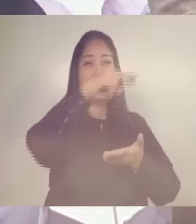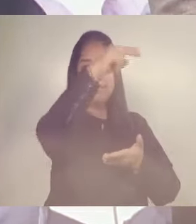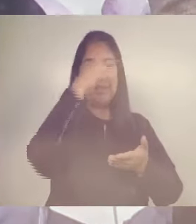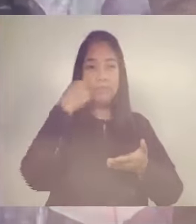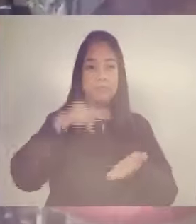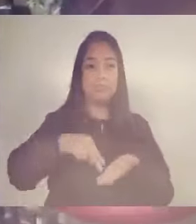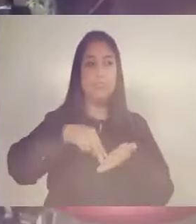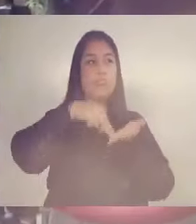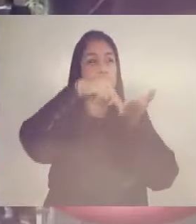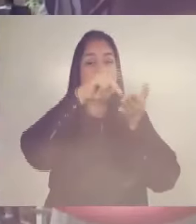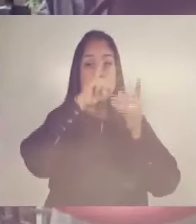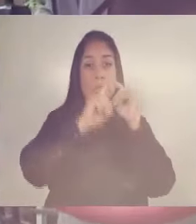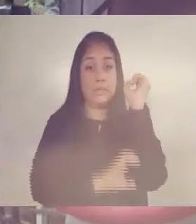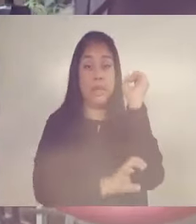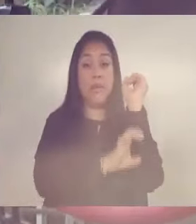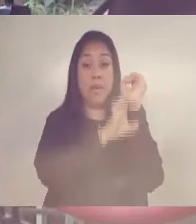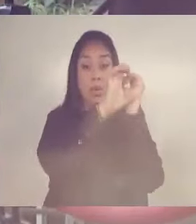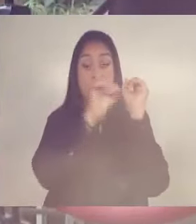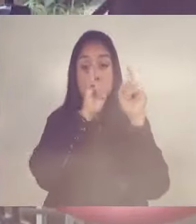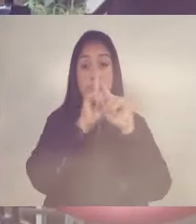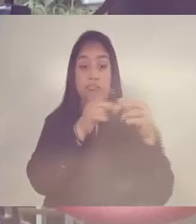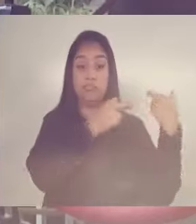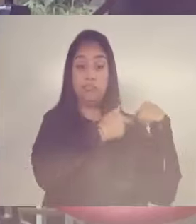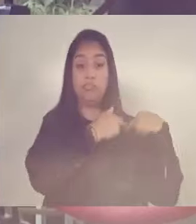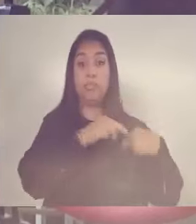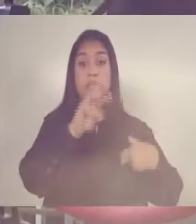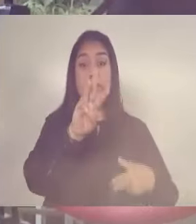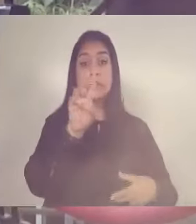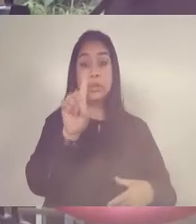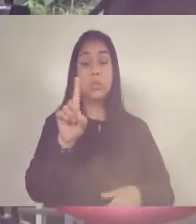de eso tiene el compromiso de entregar al 31 de